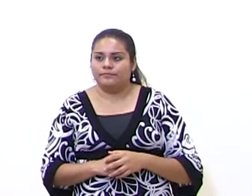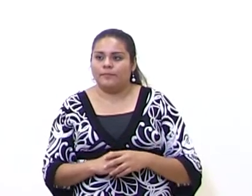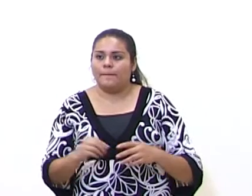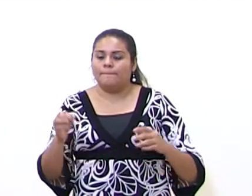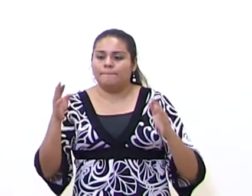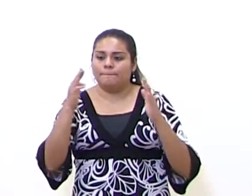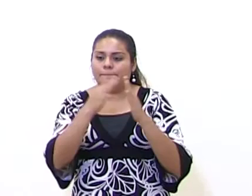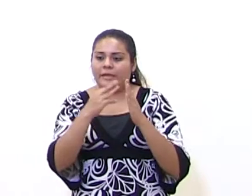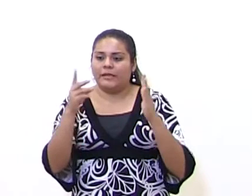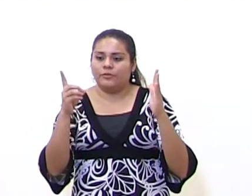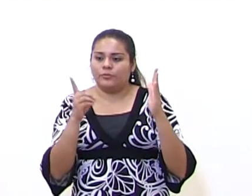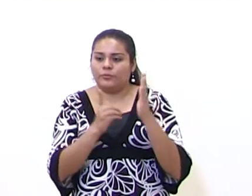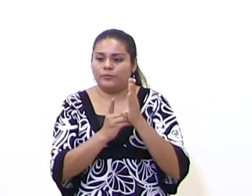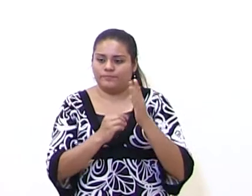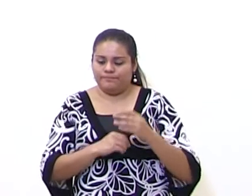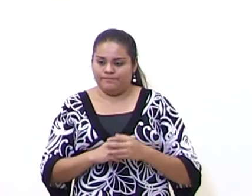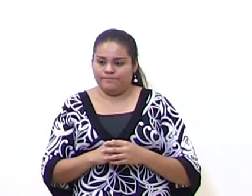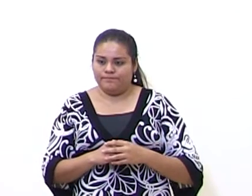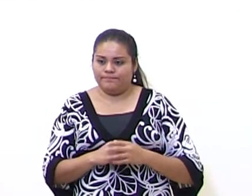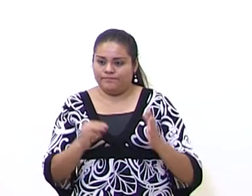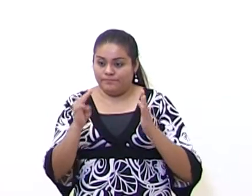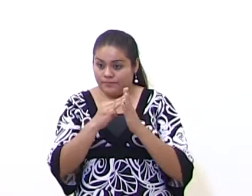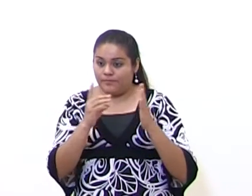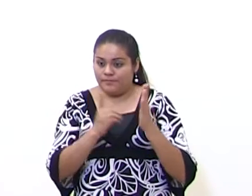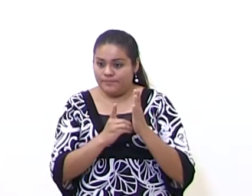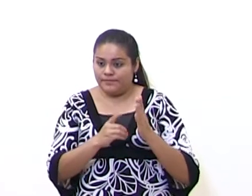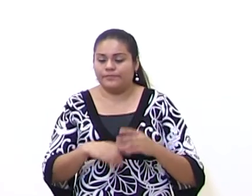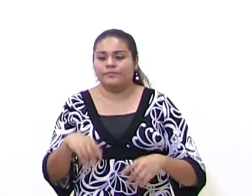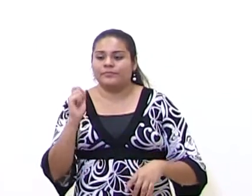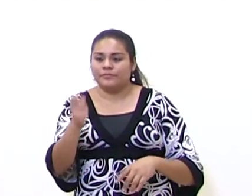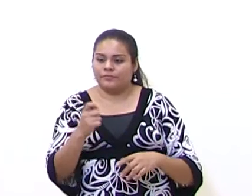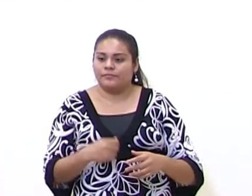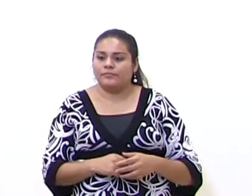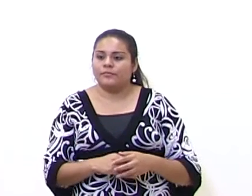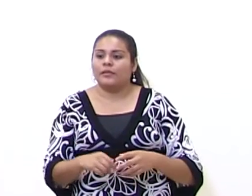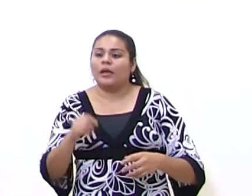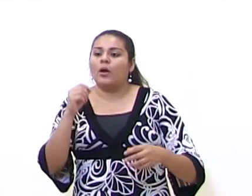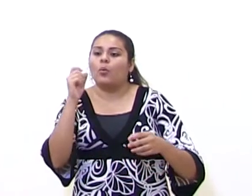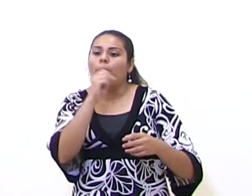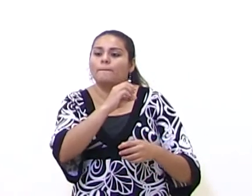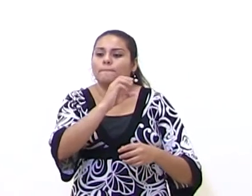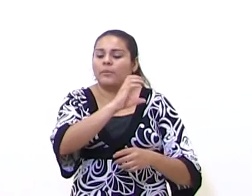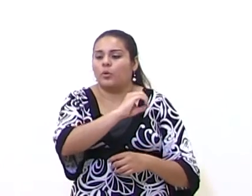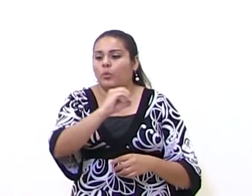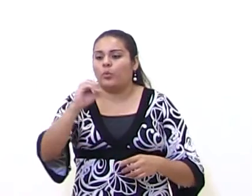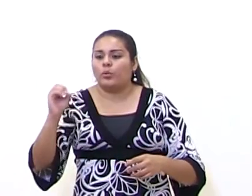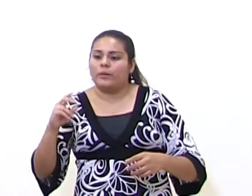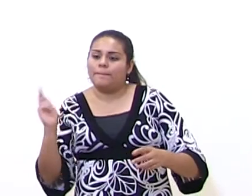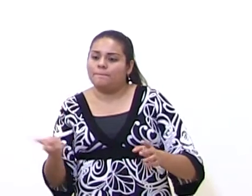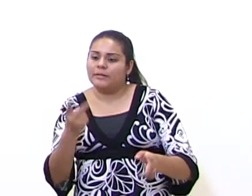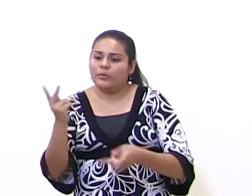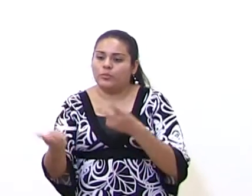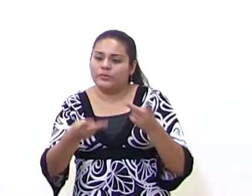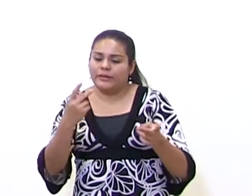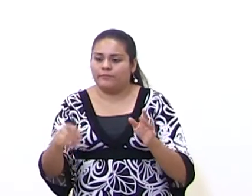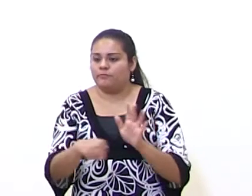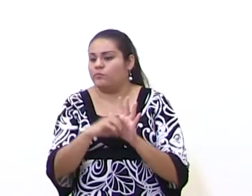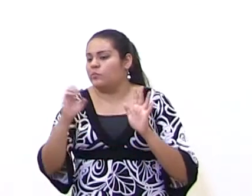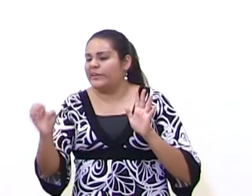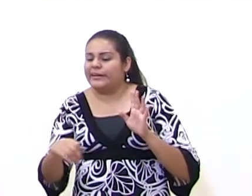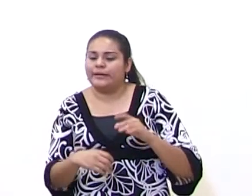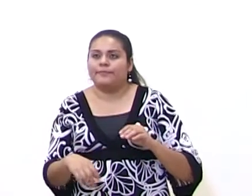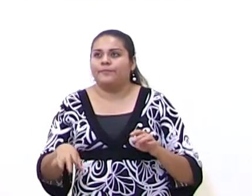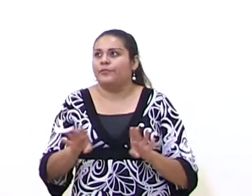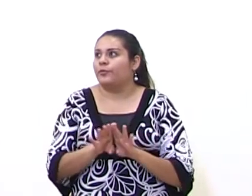instrumento, pero que de la encuesta también implica una herramienta que va a ser